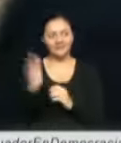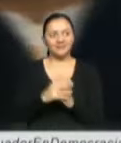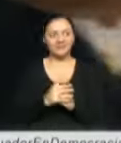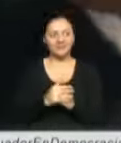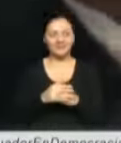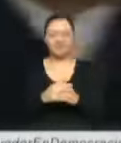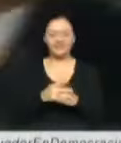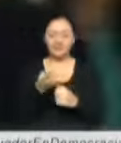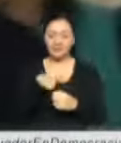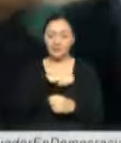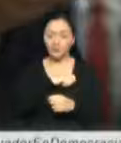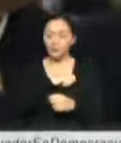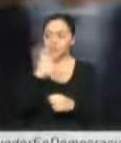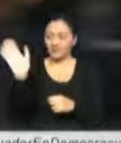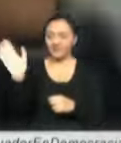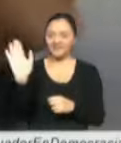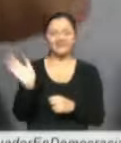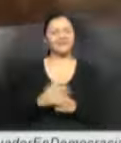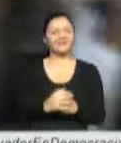¿sí puede?